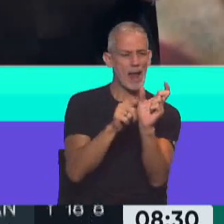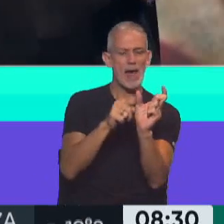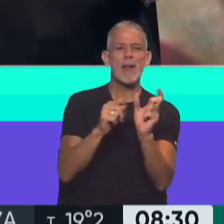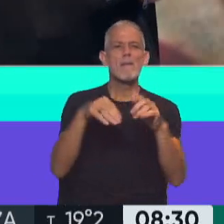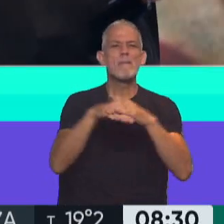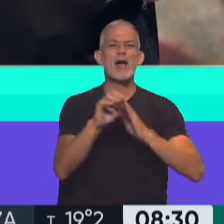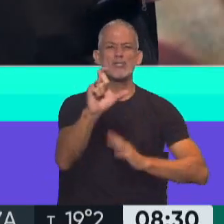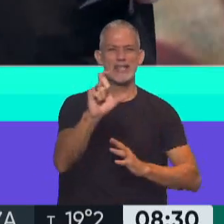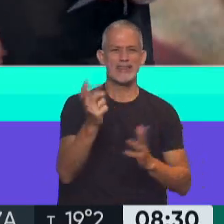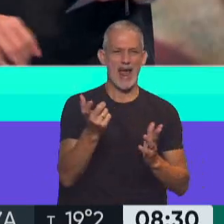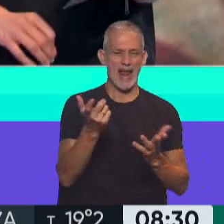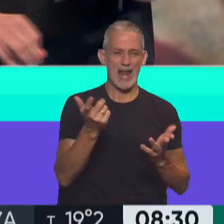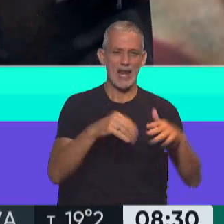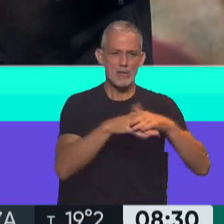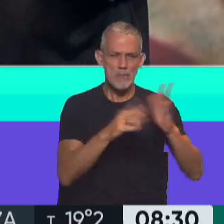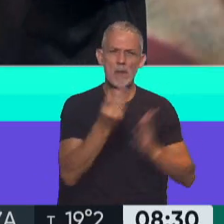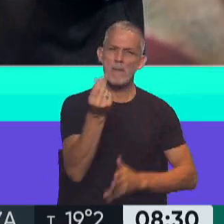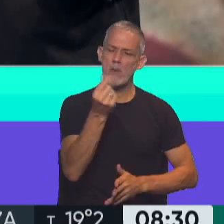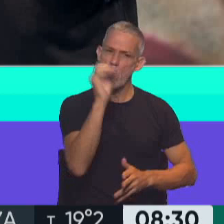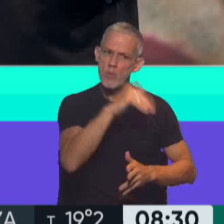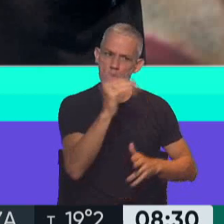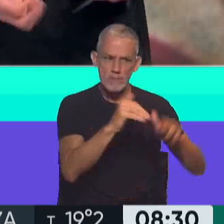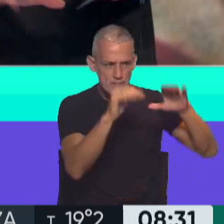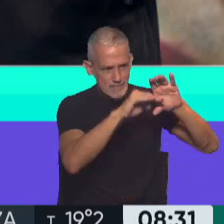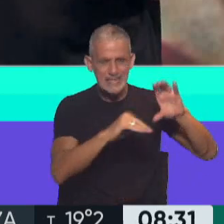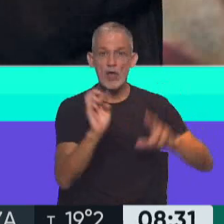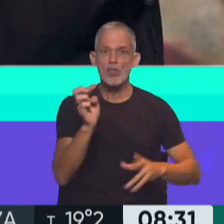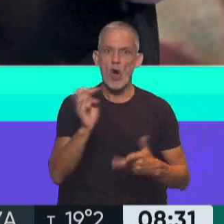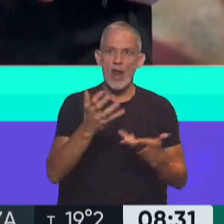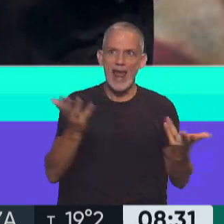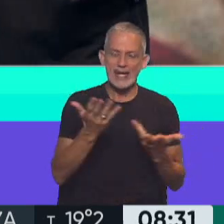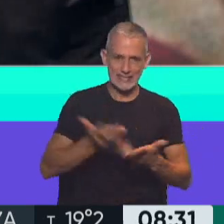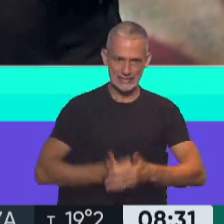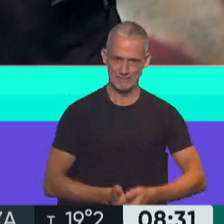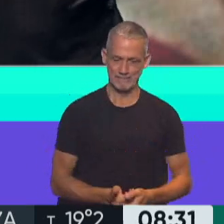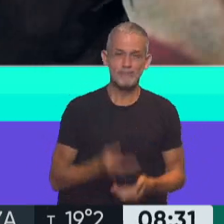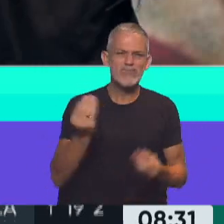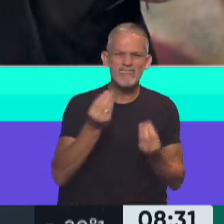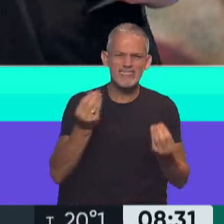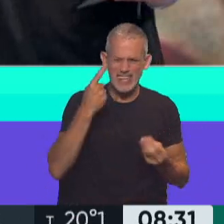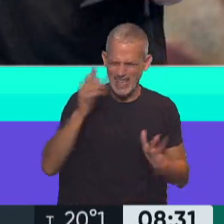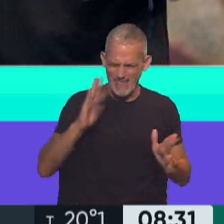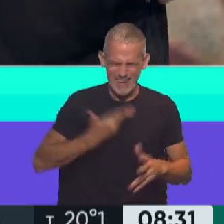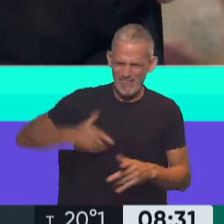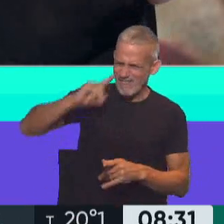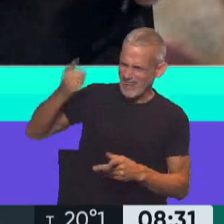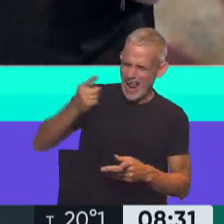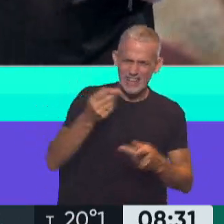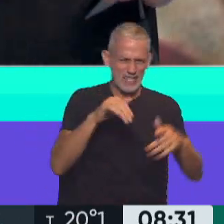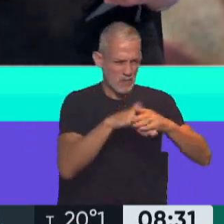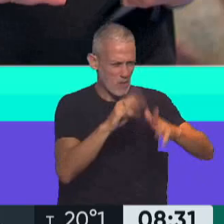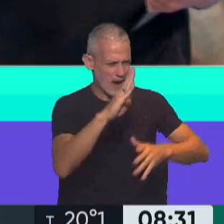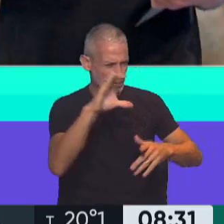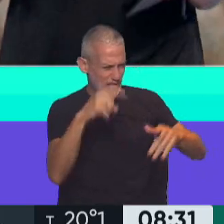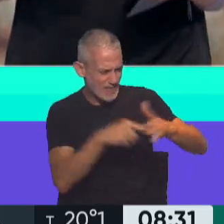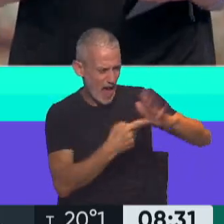central si reserve será hace 125 dólares dólares y que tiene que ver alberto fernández reservas dólares